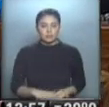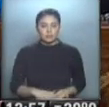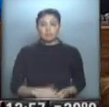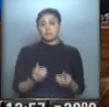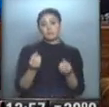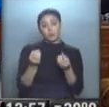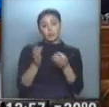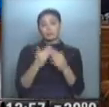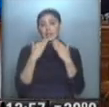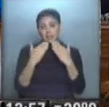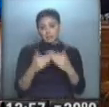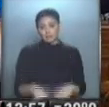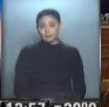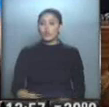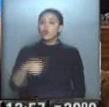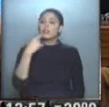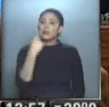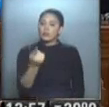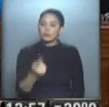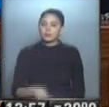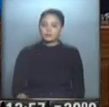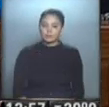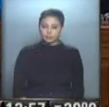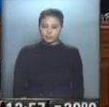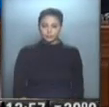Muy bien, gracias. La próxima.